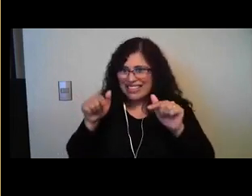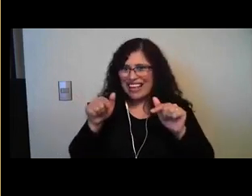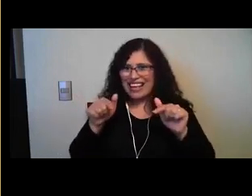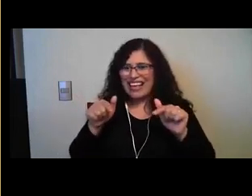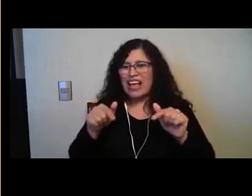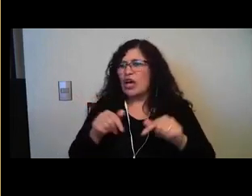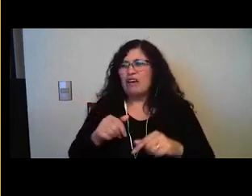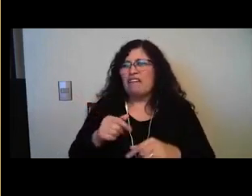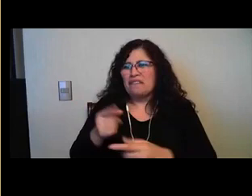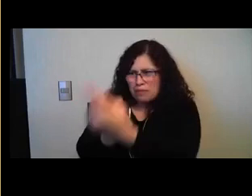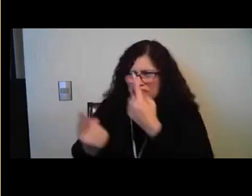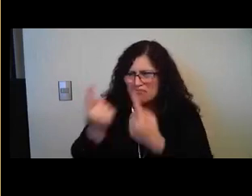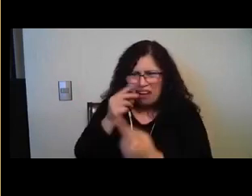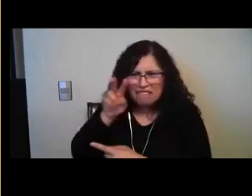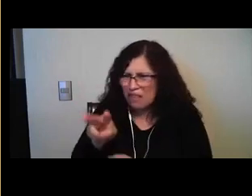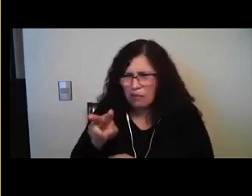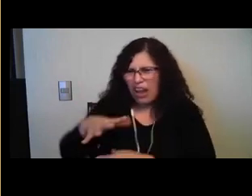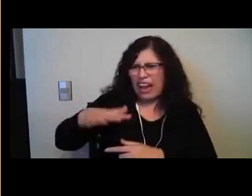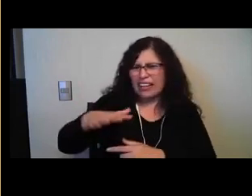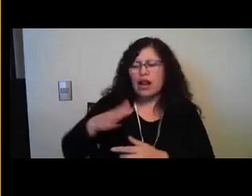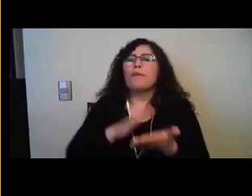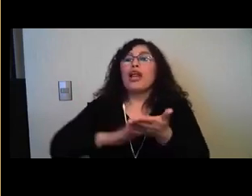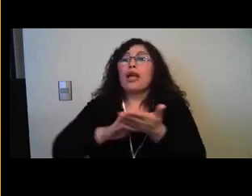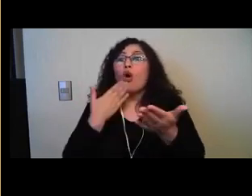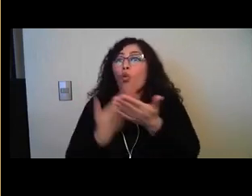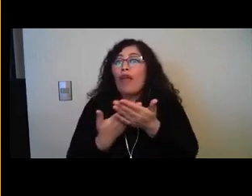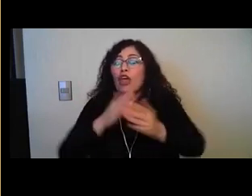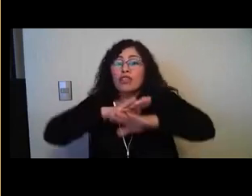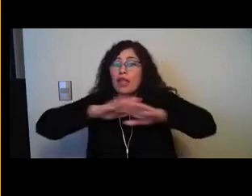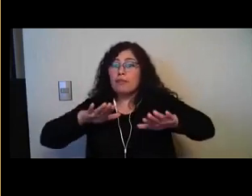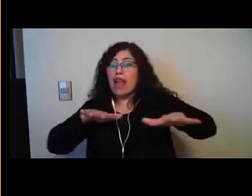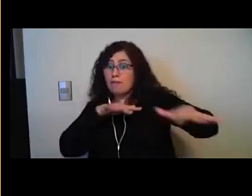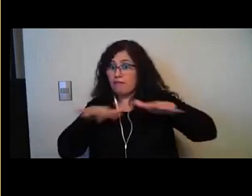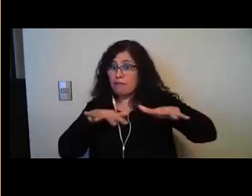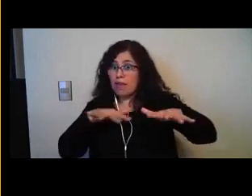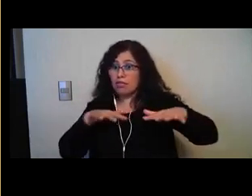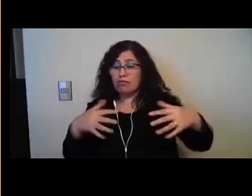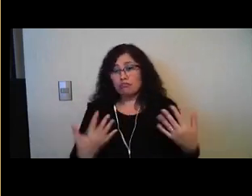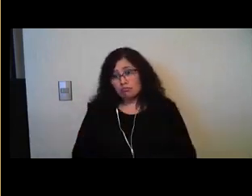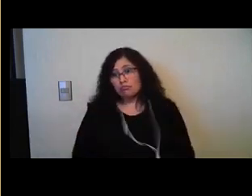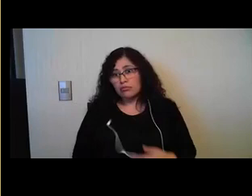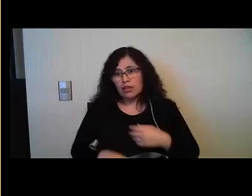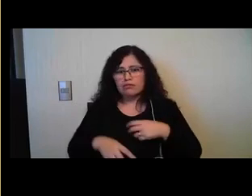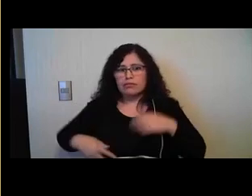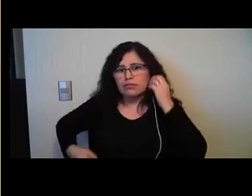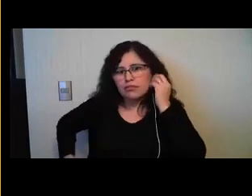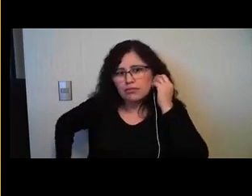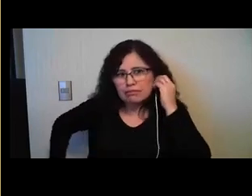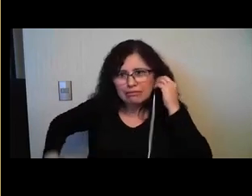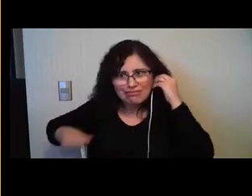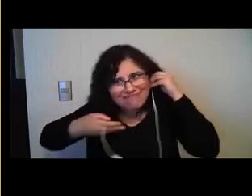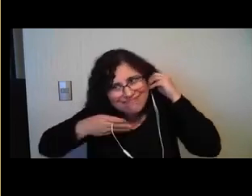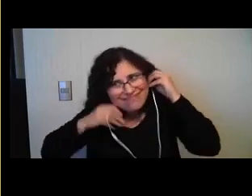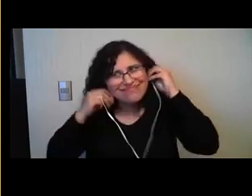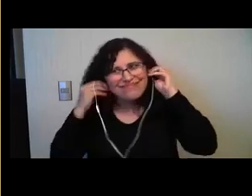de reposo, ¿ya? Es decir, cuando las personas dejan de hacer algo intencionado y cuando hacen alguna actividad propositiva